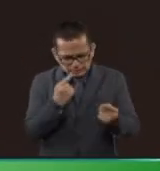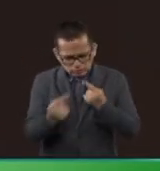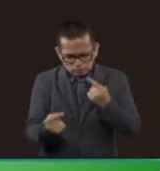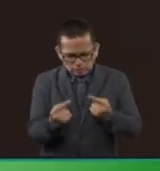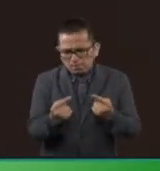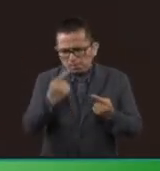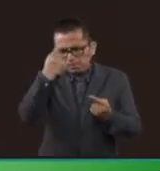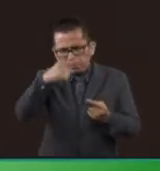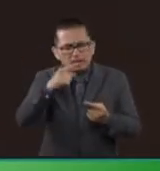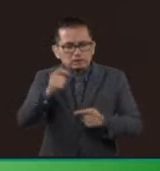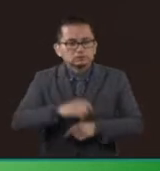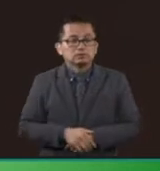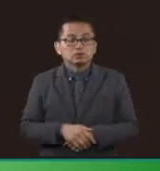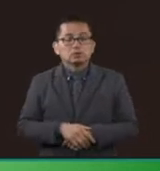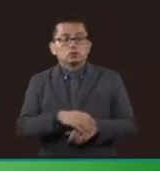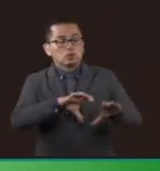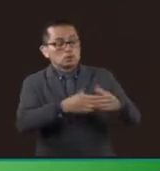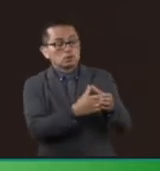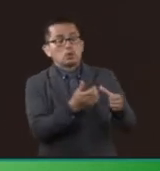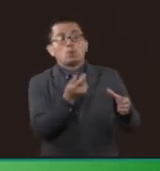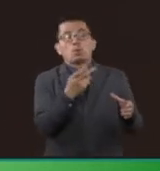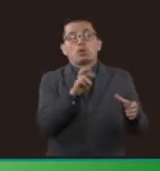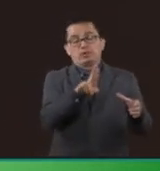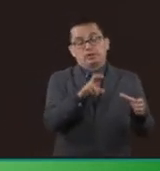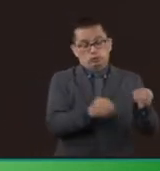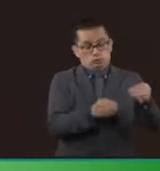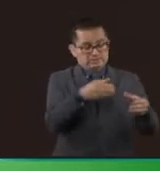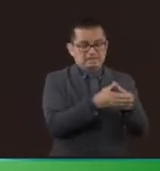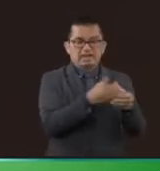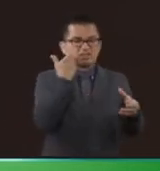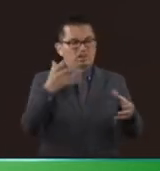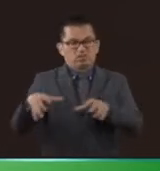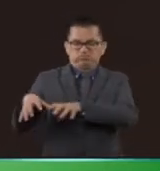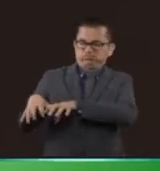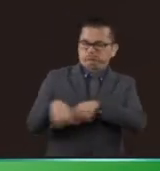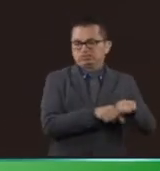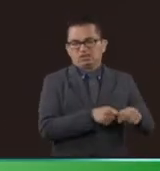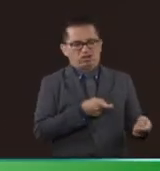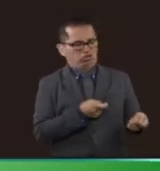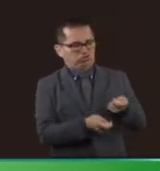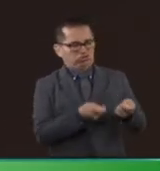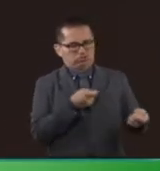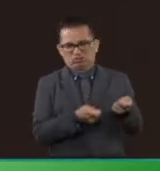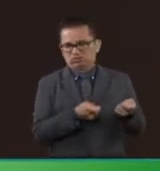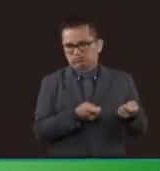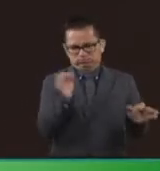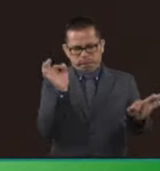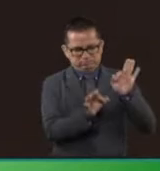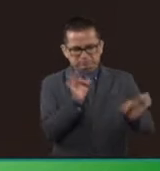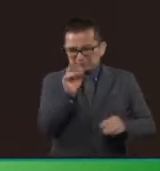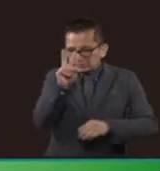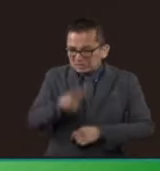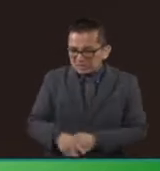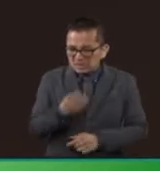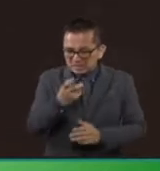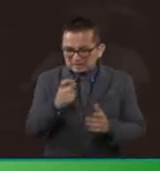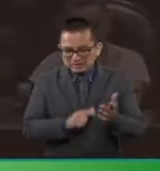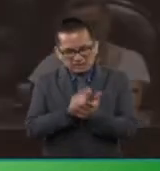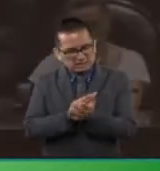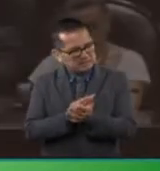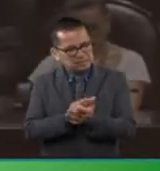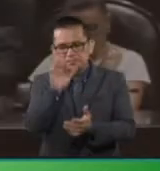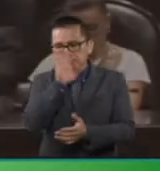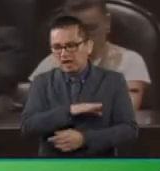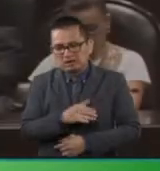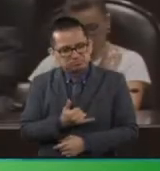judicial federal y de las entidades federativas pues creemos que son reformas que van en el sentido incorrecto más concentración del